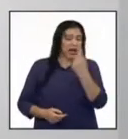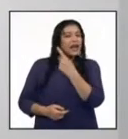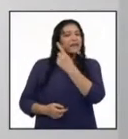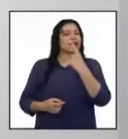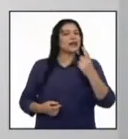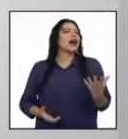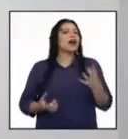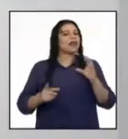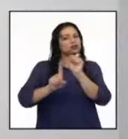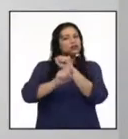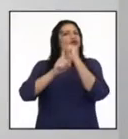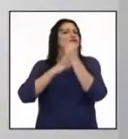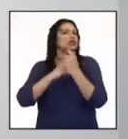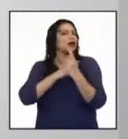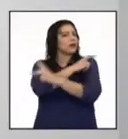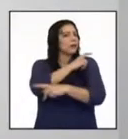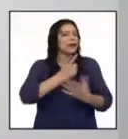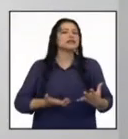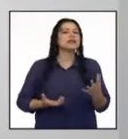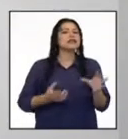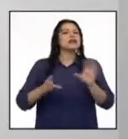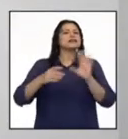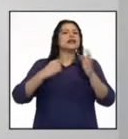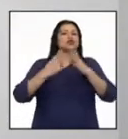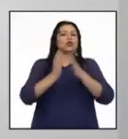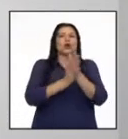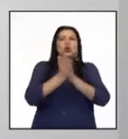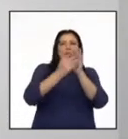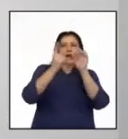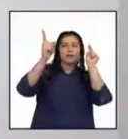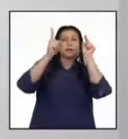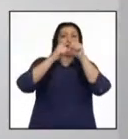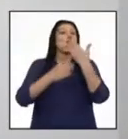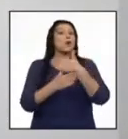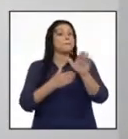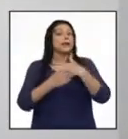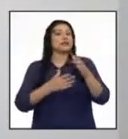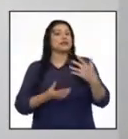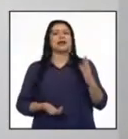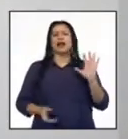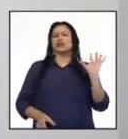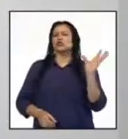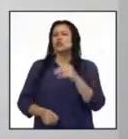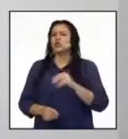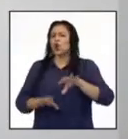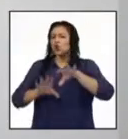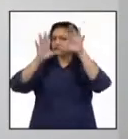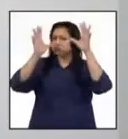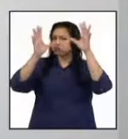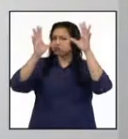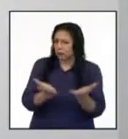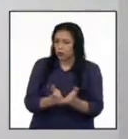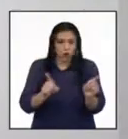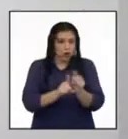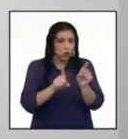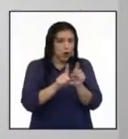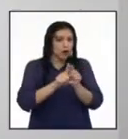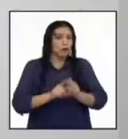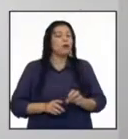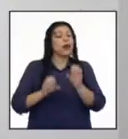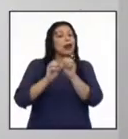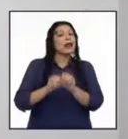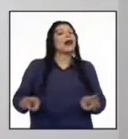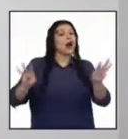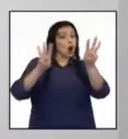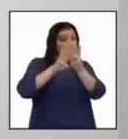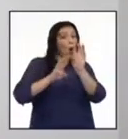cada sociedad se convirtió en una aspiración compartida a nivel mundial, tal como la Organización de las